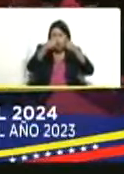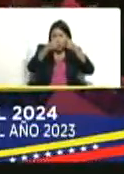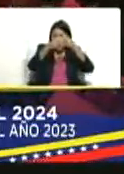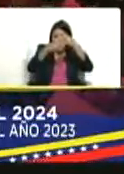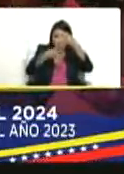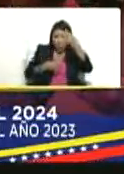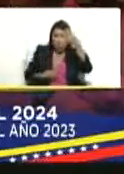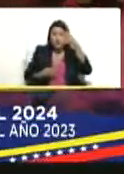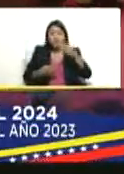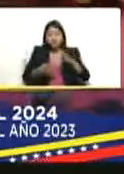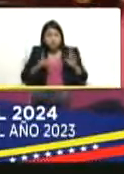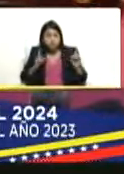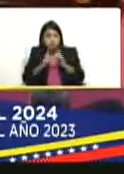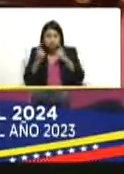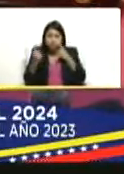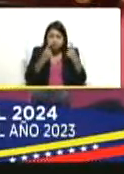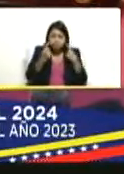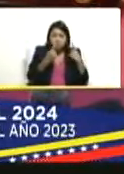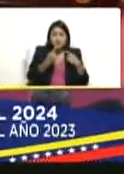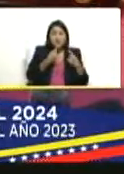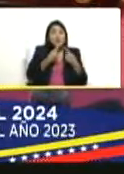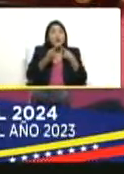Un proceso de diálogo